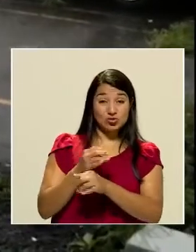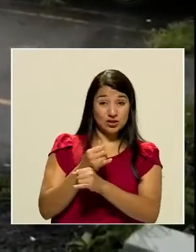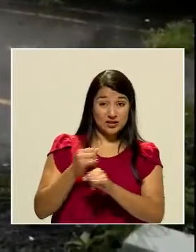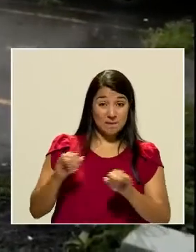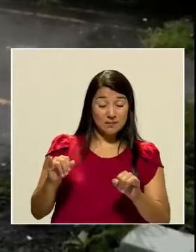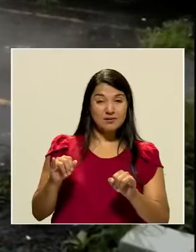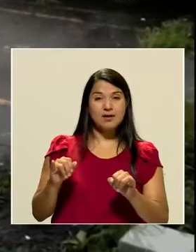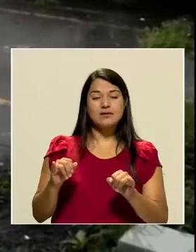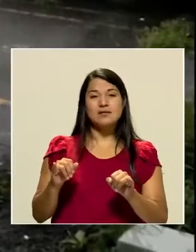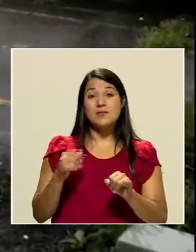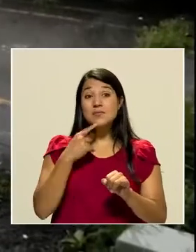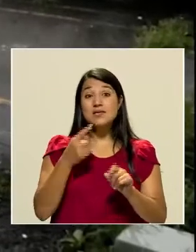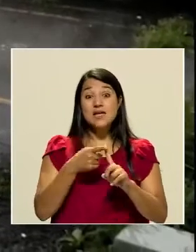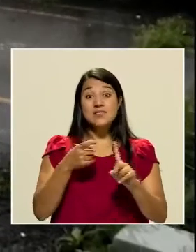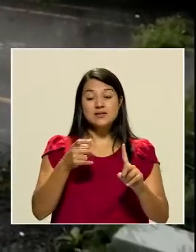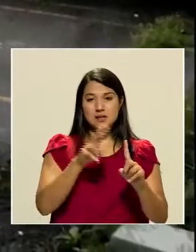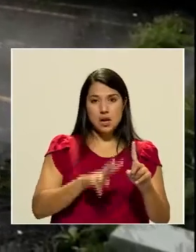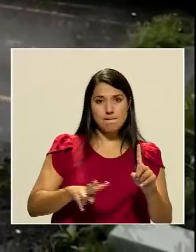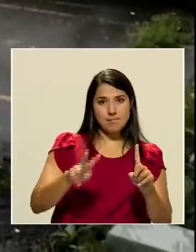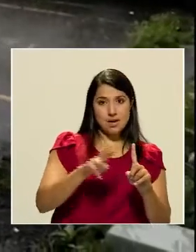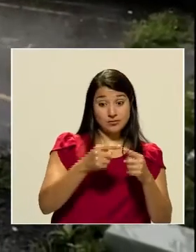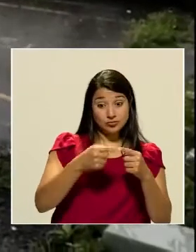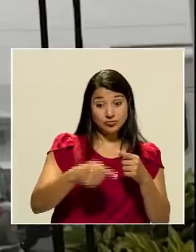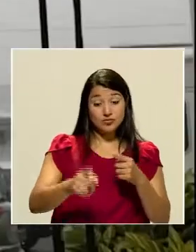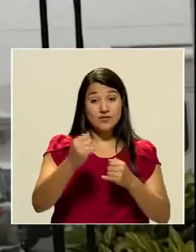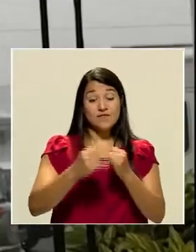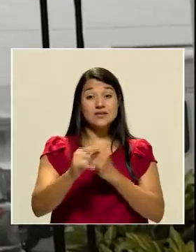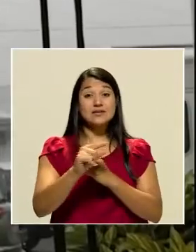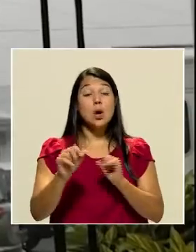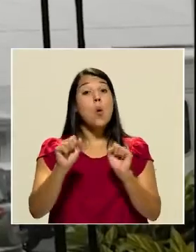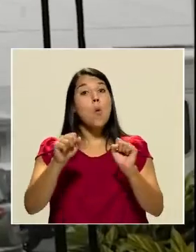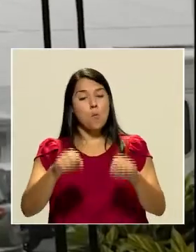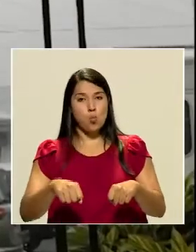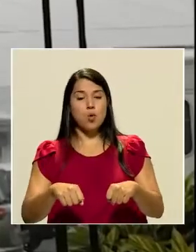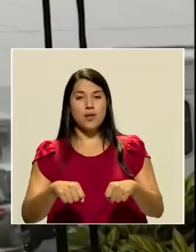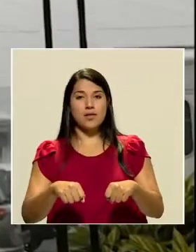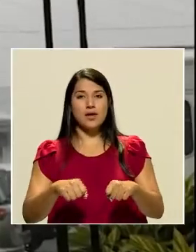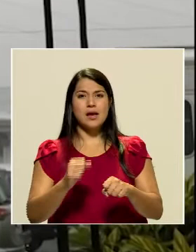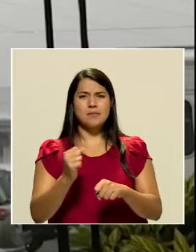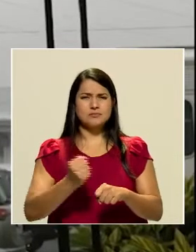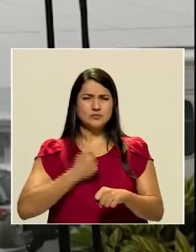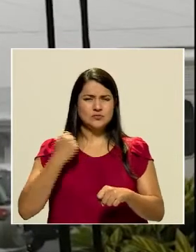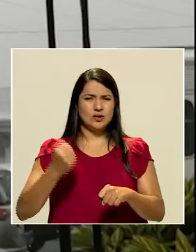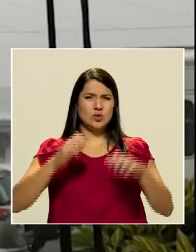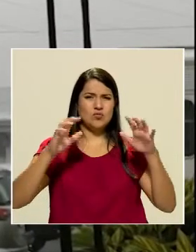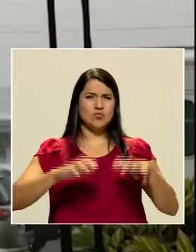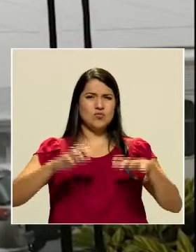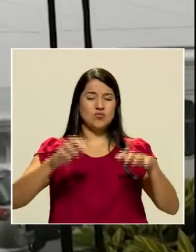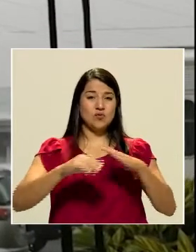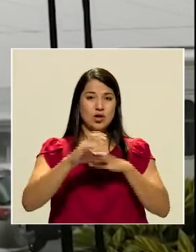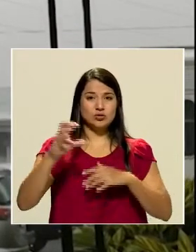este fenómeno, a partir del viernes y durante el fin de semana podrían presentarse fuertes aguaceros en el